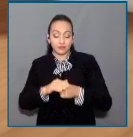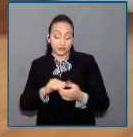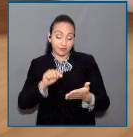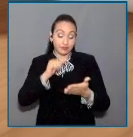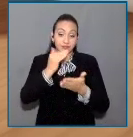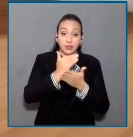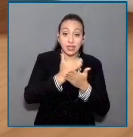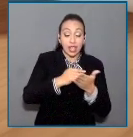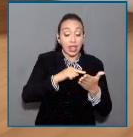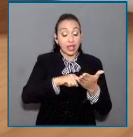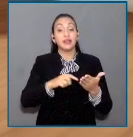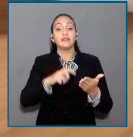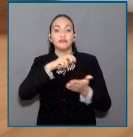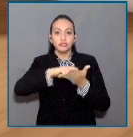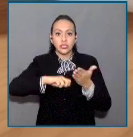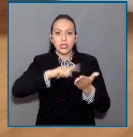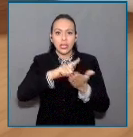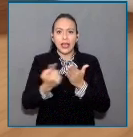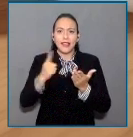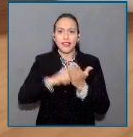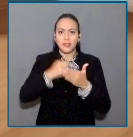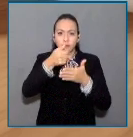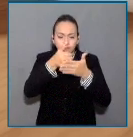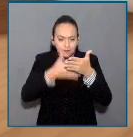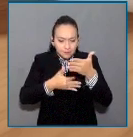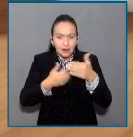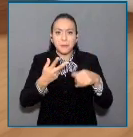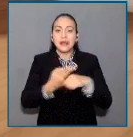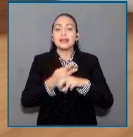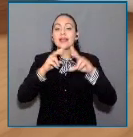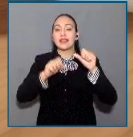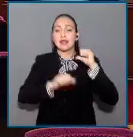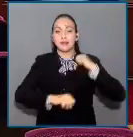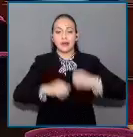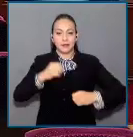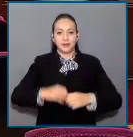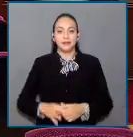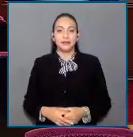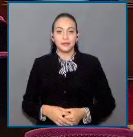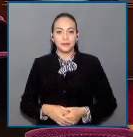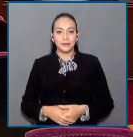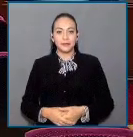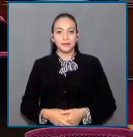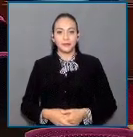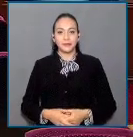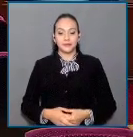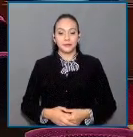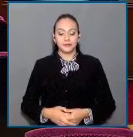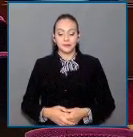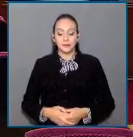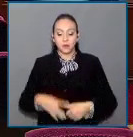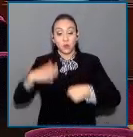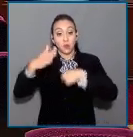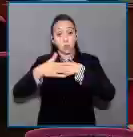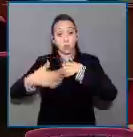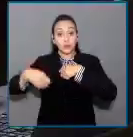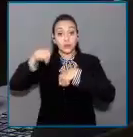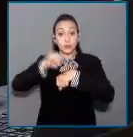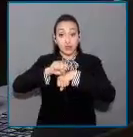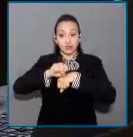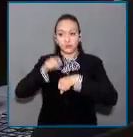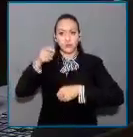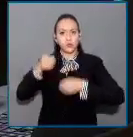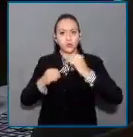reforma constitucional en materia del Poder Judicial. La próxima semana, el Pleno de la Suprema Corte de